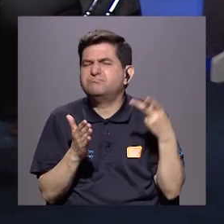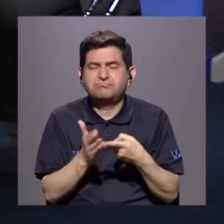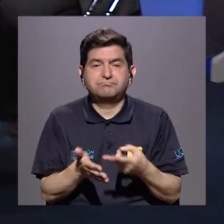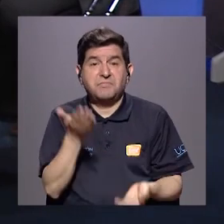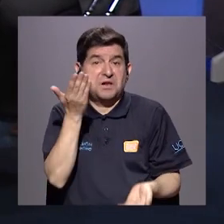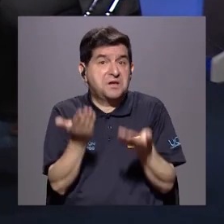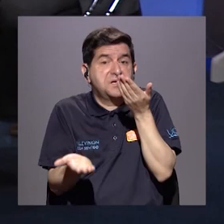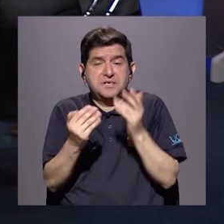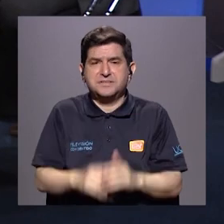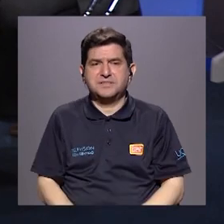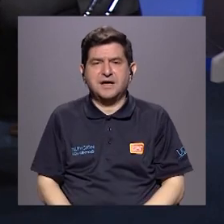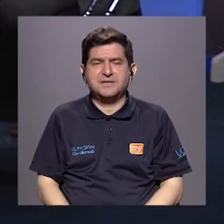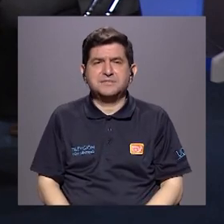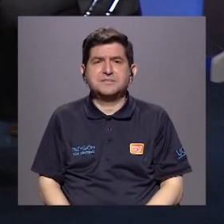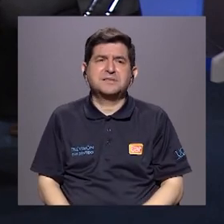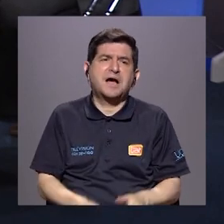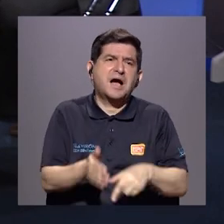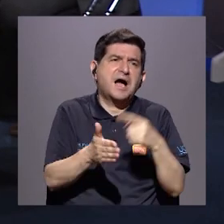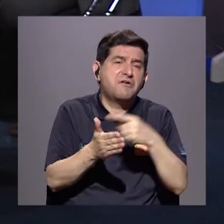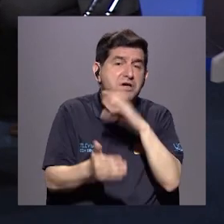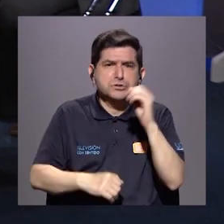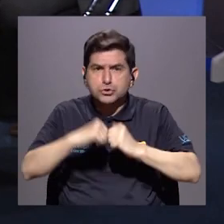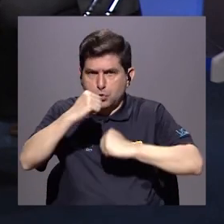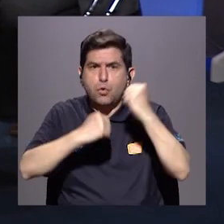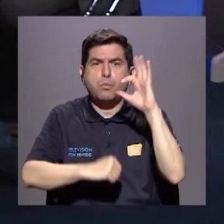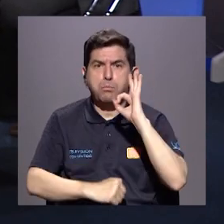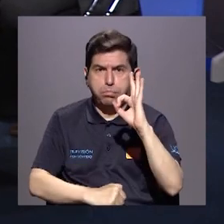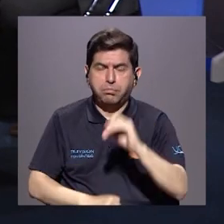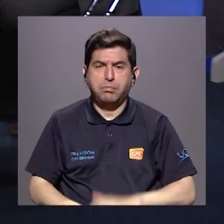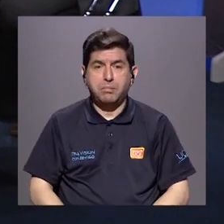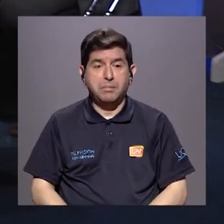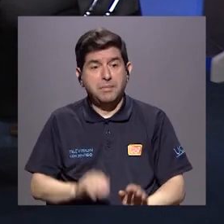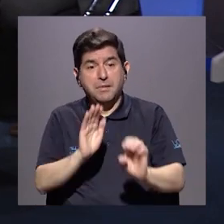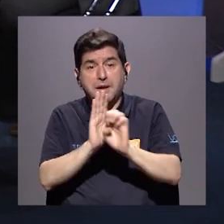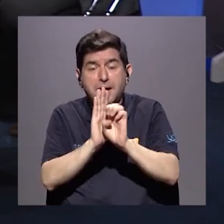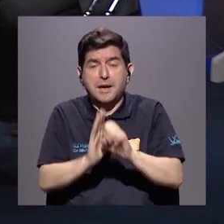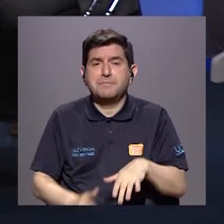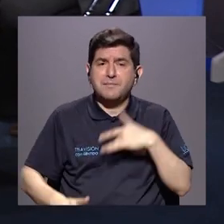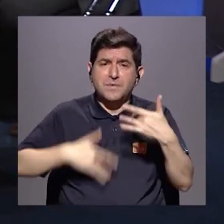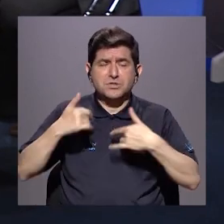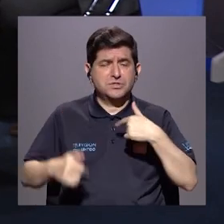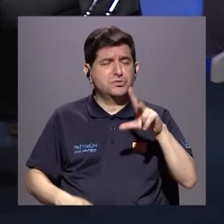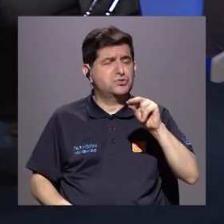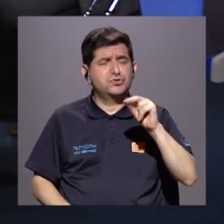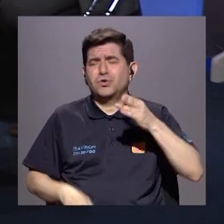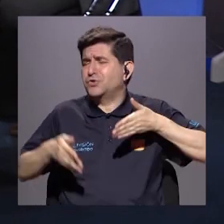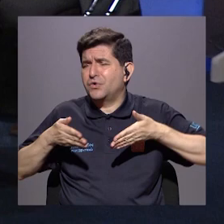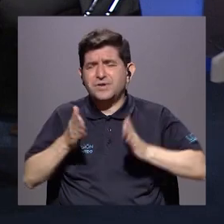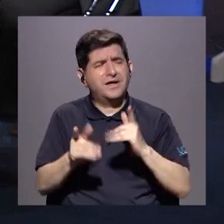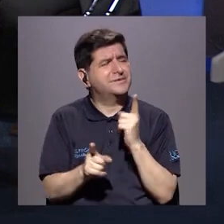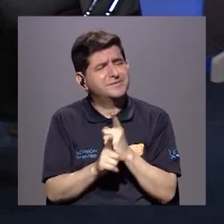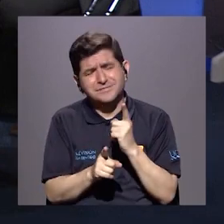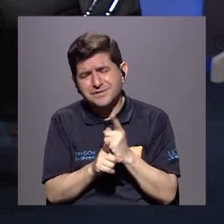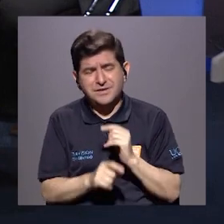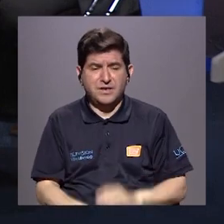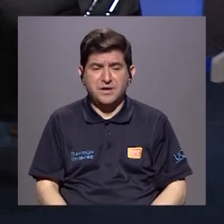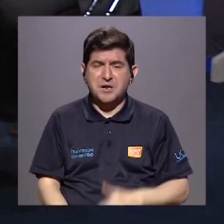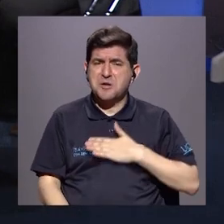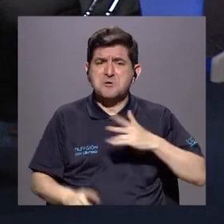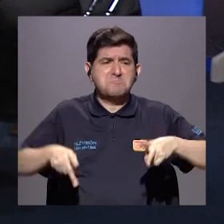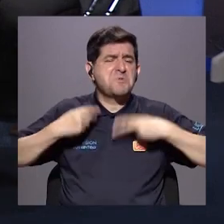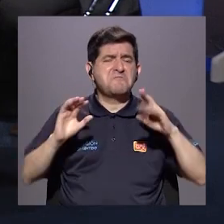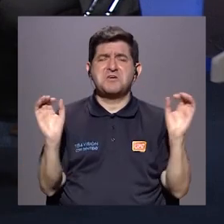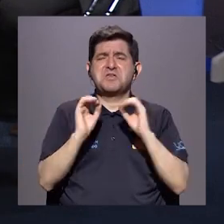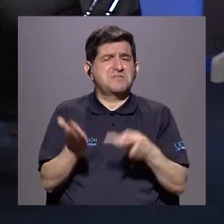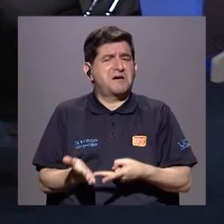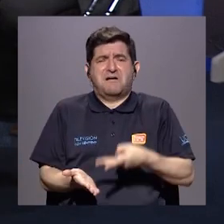refiere mire puede ser vagos o pueden ser muy estructurados es decir podría ser esta se salió como yo no debe haber nacido pero está bien no